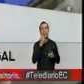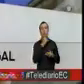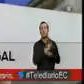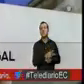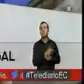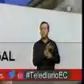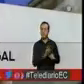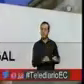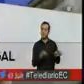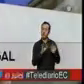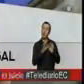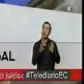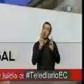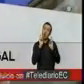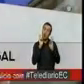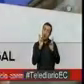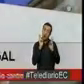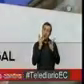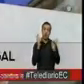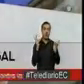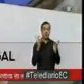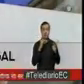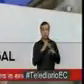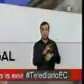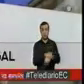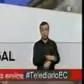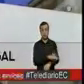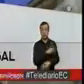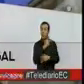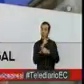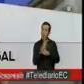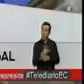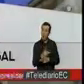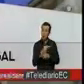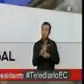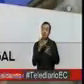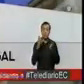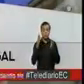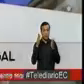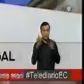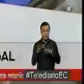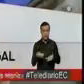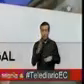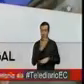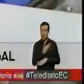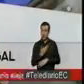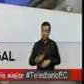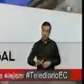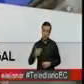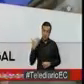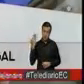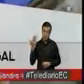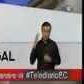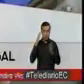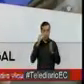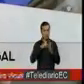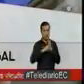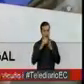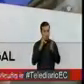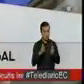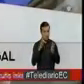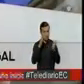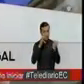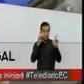Y espero que esta conciencia, digamos, de prevención esté tanto en el Ejecutivo, esté en los ministerios, esté